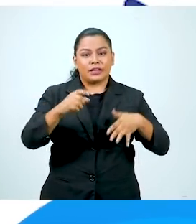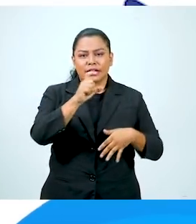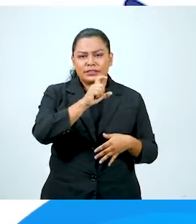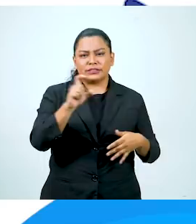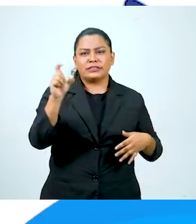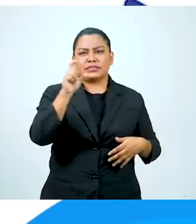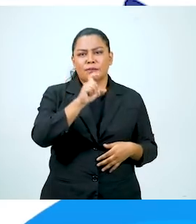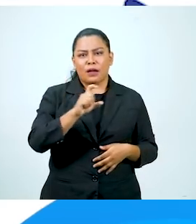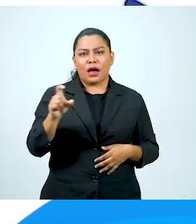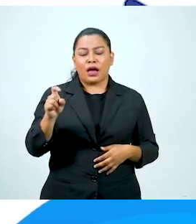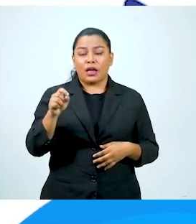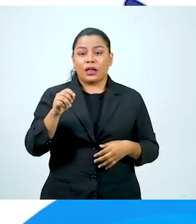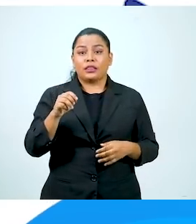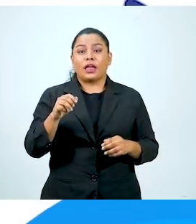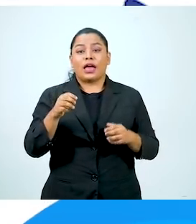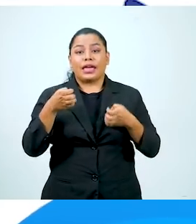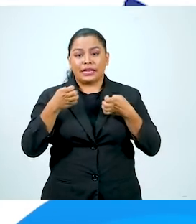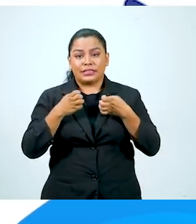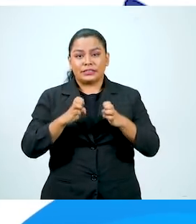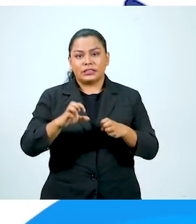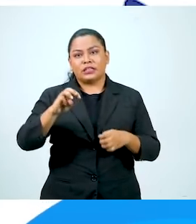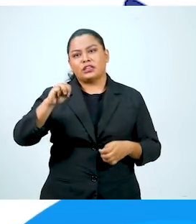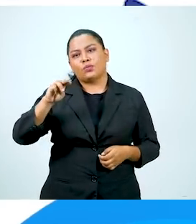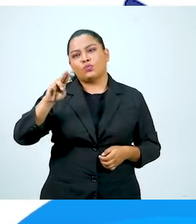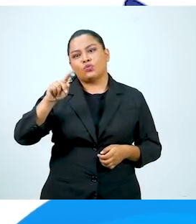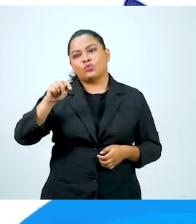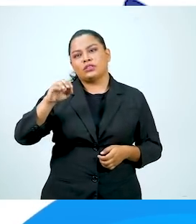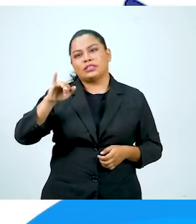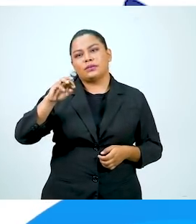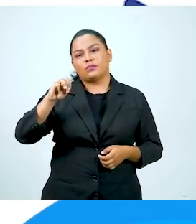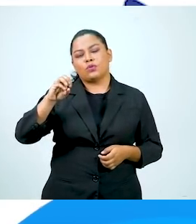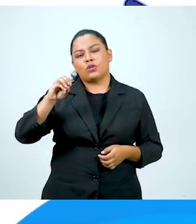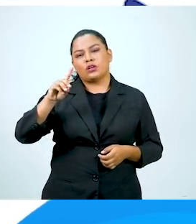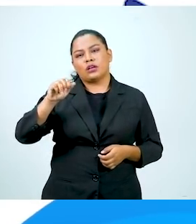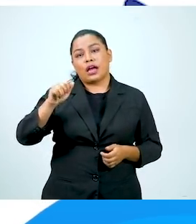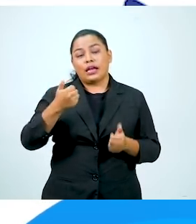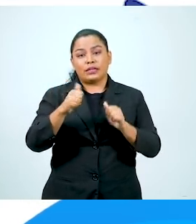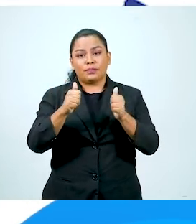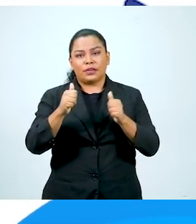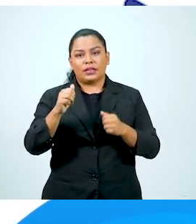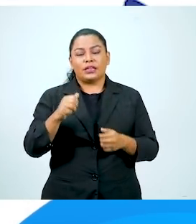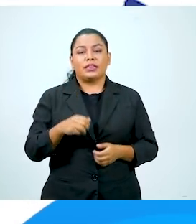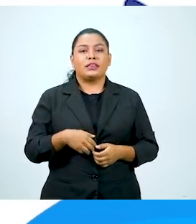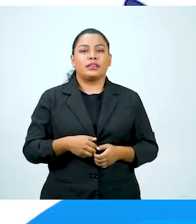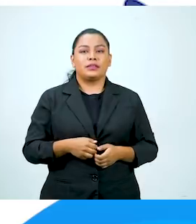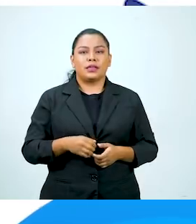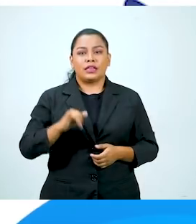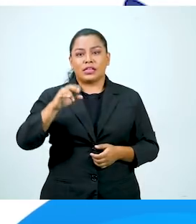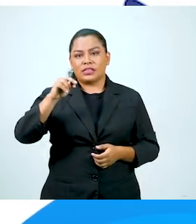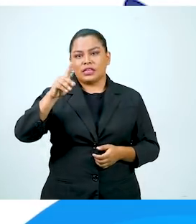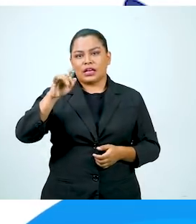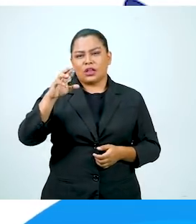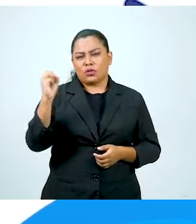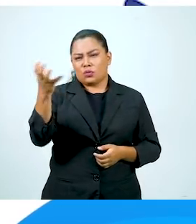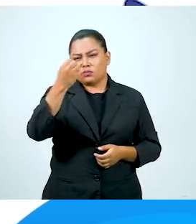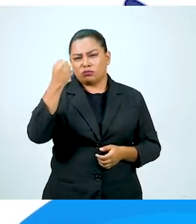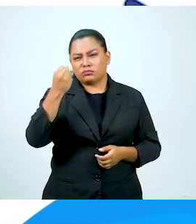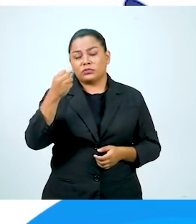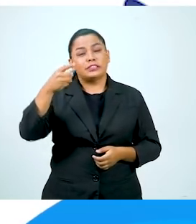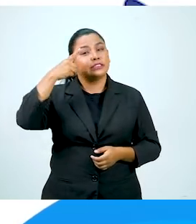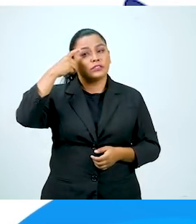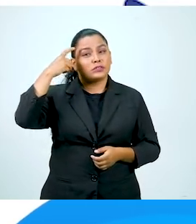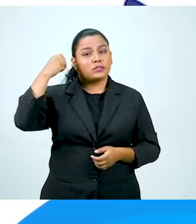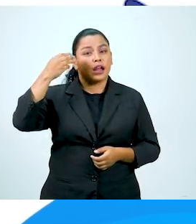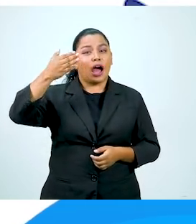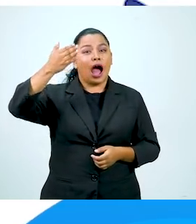semana asignadas en la estrategia multimodal corresponden a los indicadores priorizados. Como recordarán,